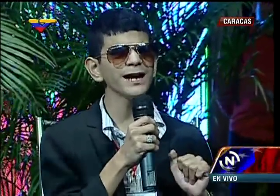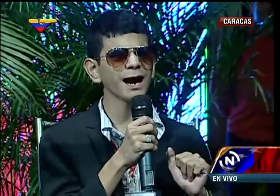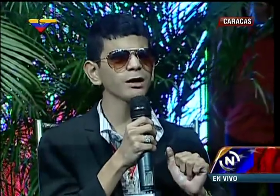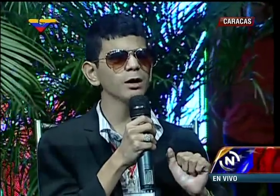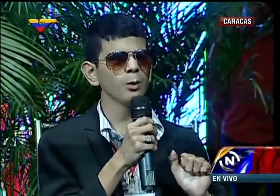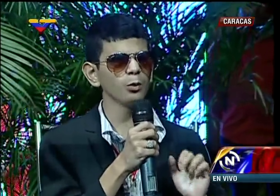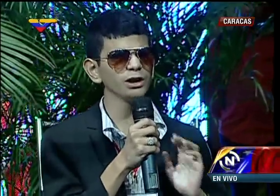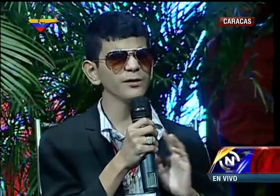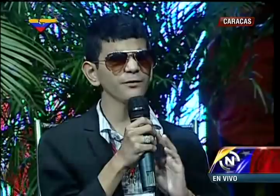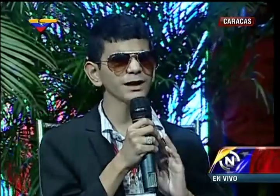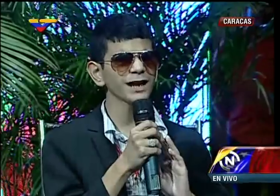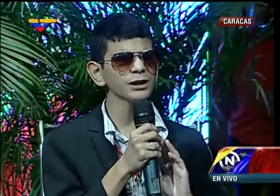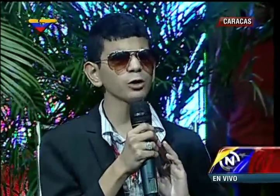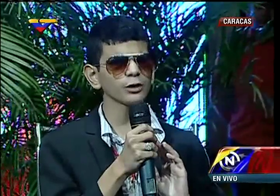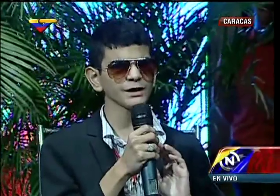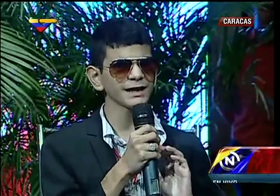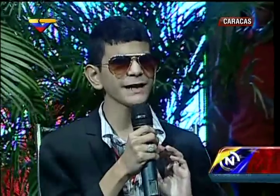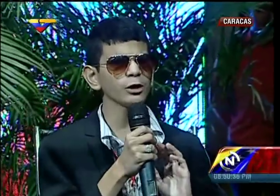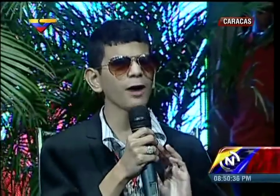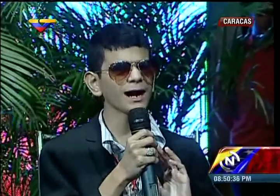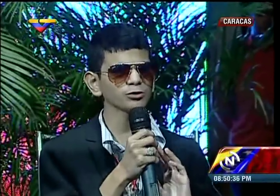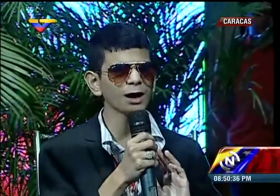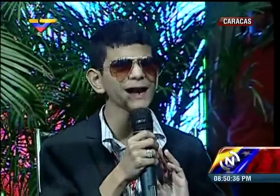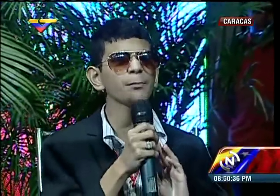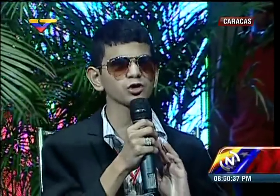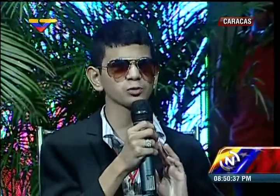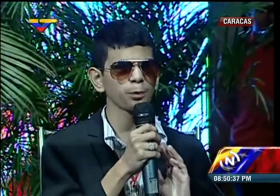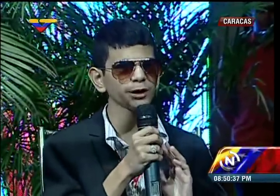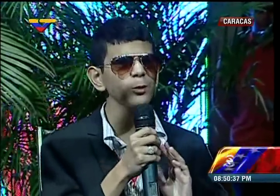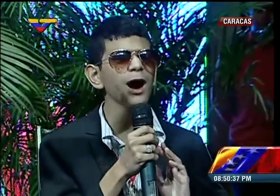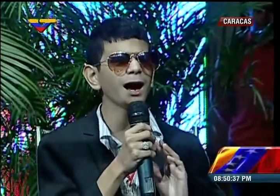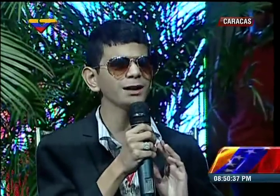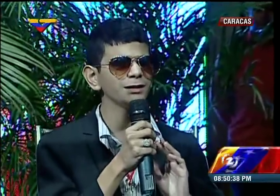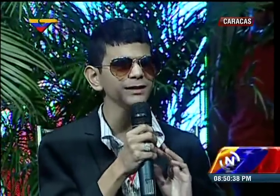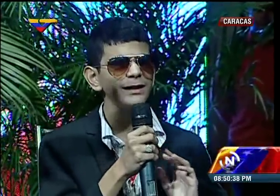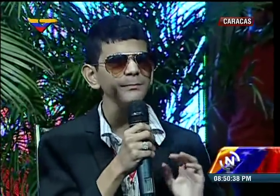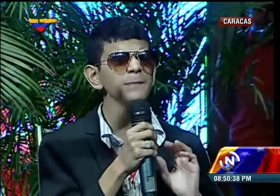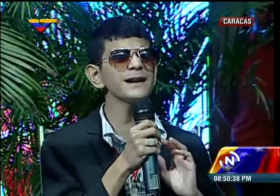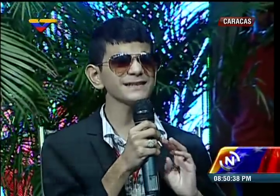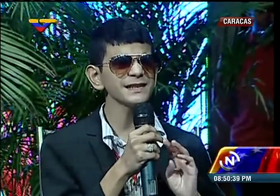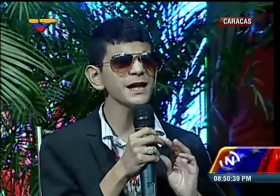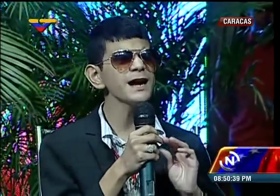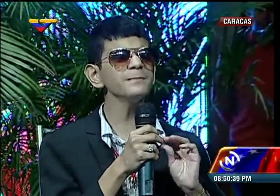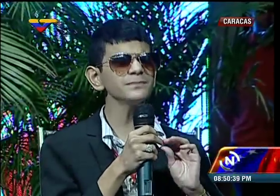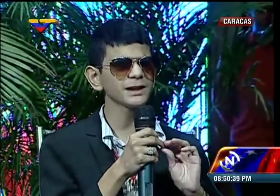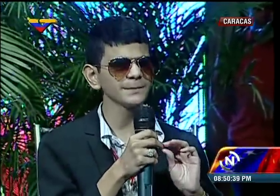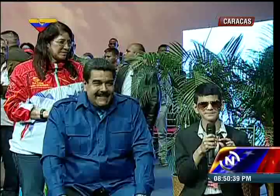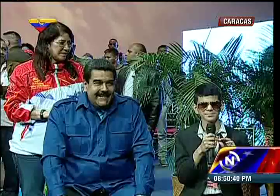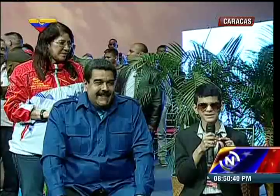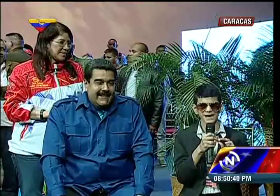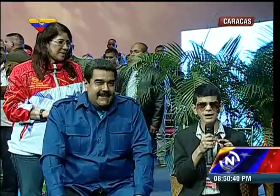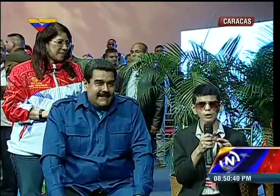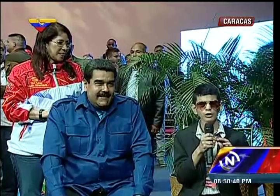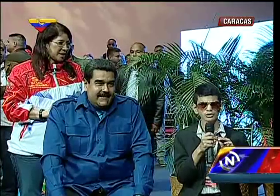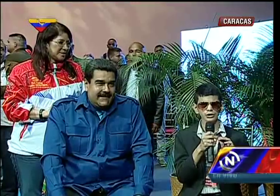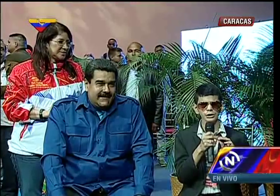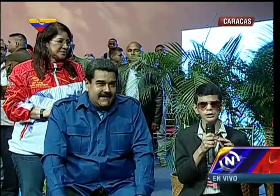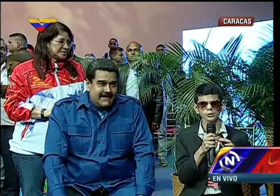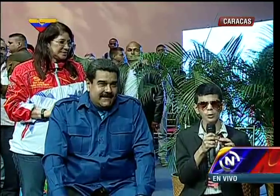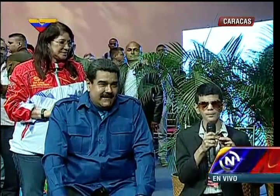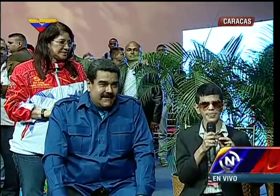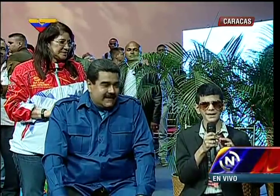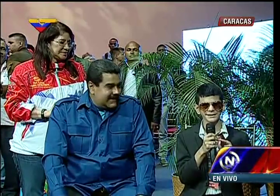núcleos familiar. Unificando criterio, actuaremos por igual. Mi presidente, ya no